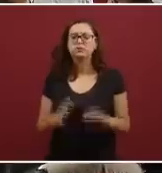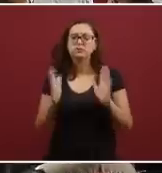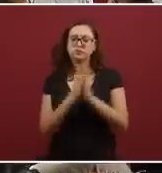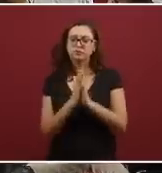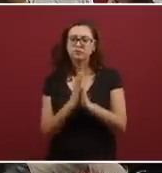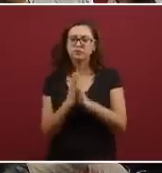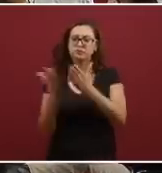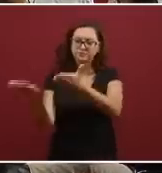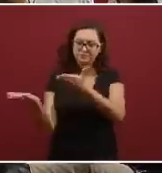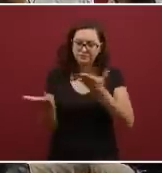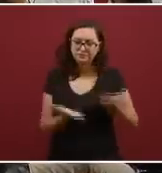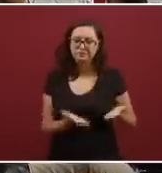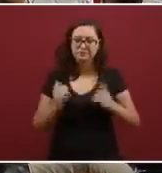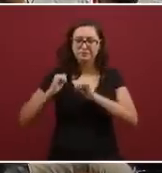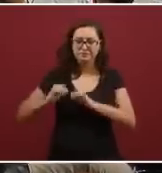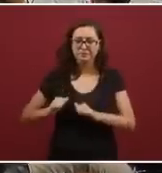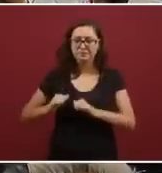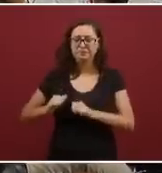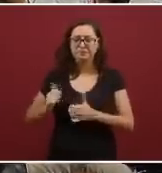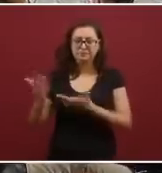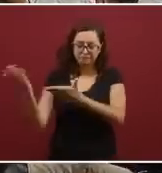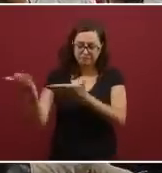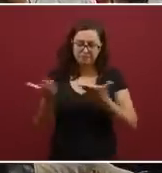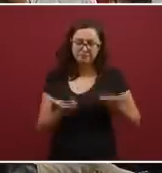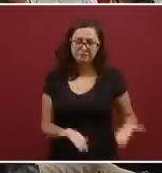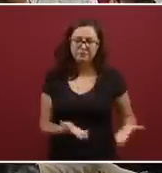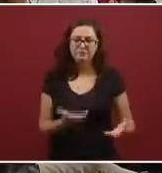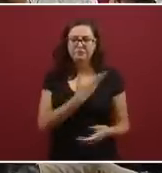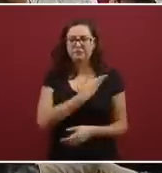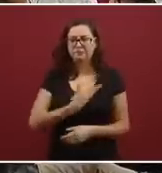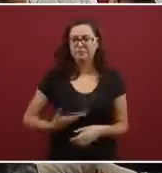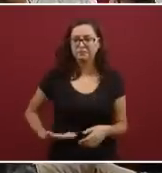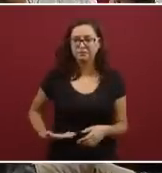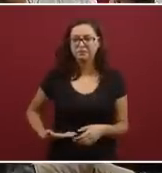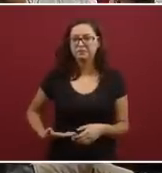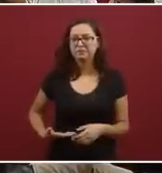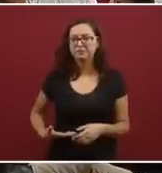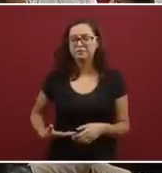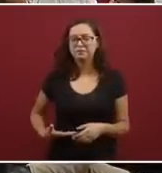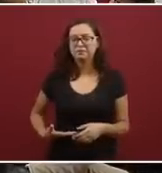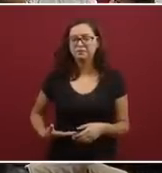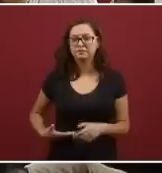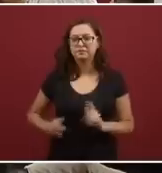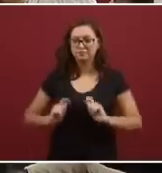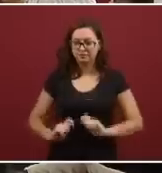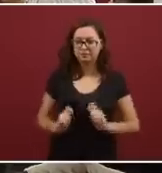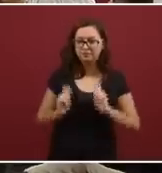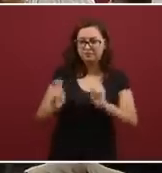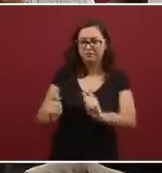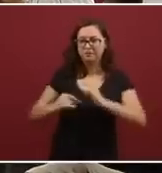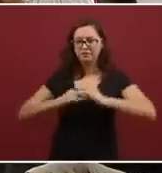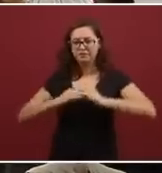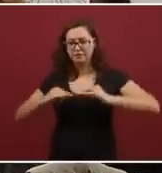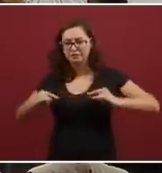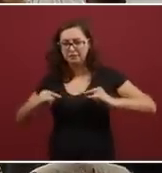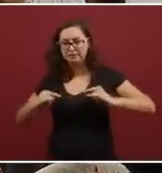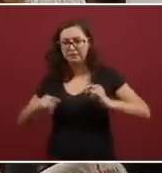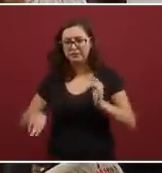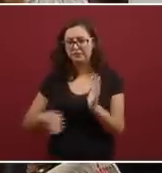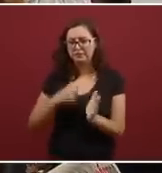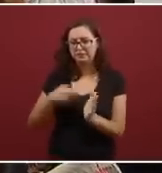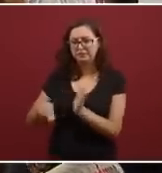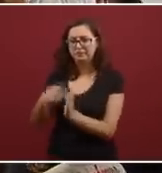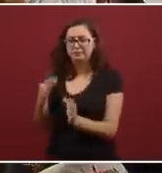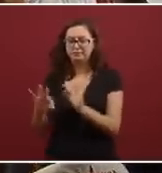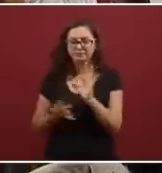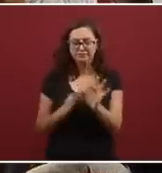invitamos a las autoridades a que pasen al frente para que el señor presidente tenga bien entregarles el cheque. Eso sería todo.